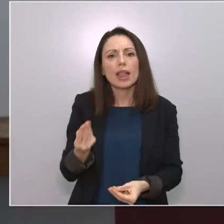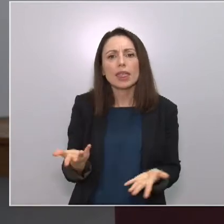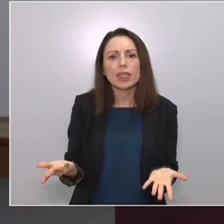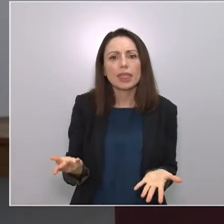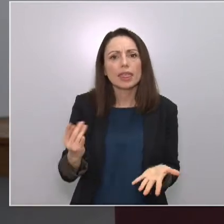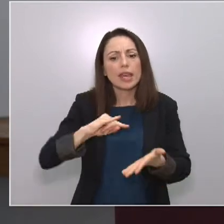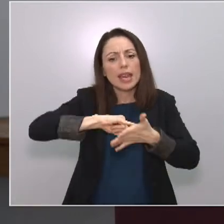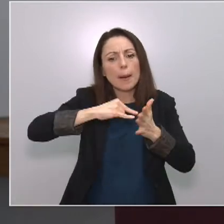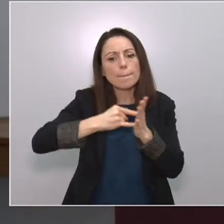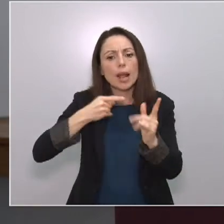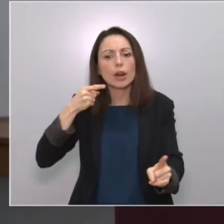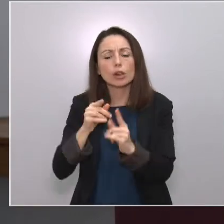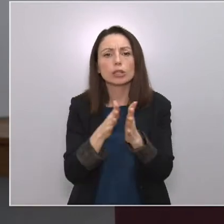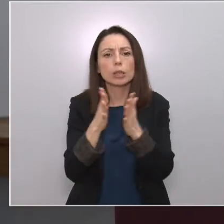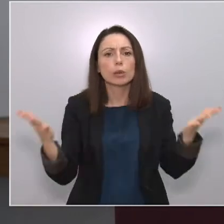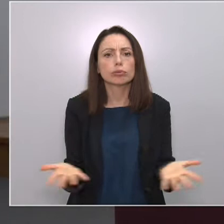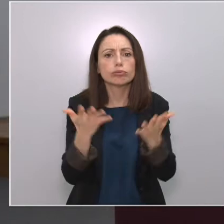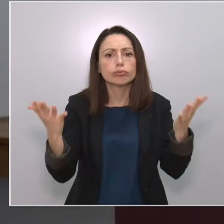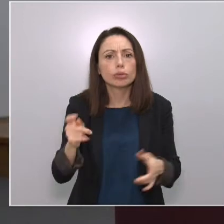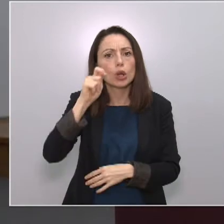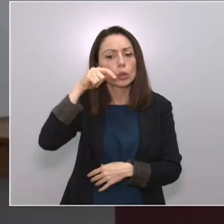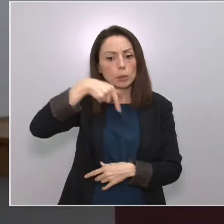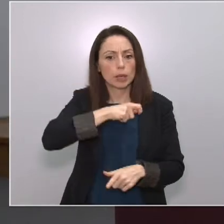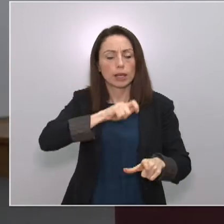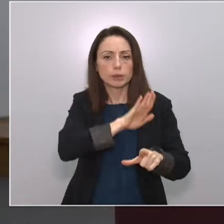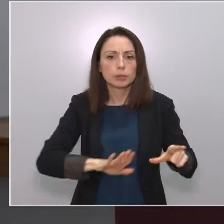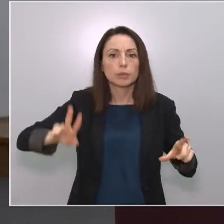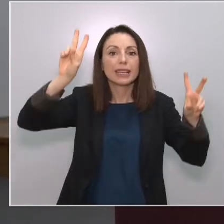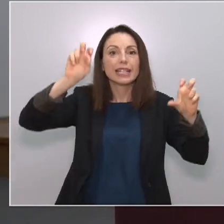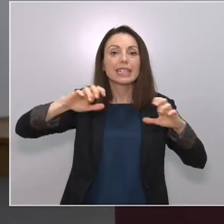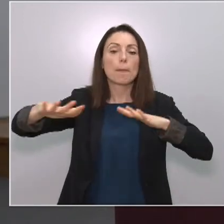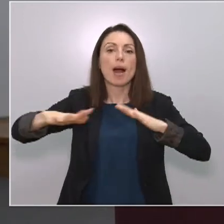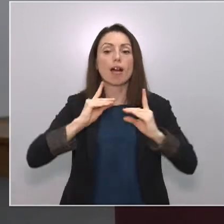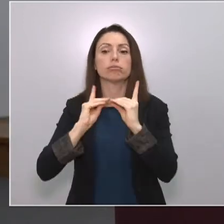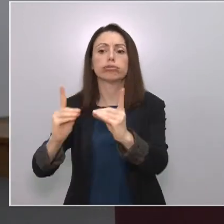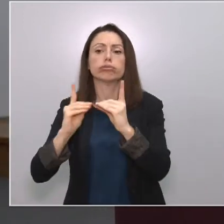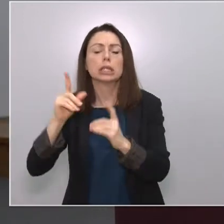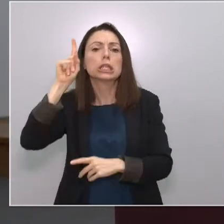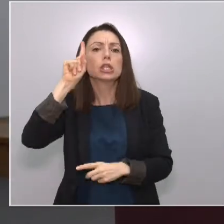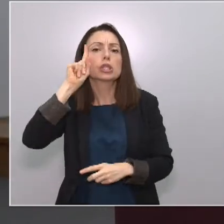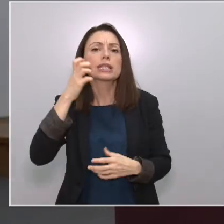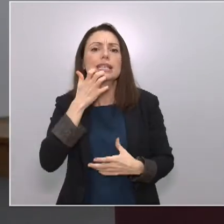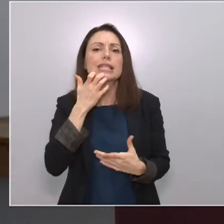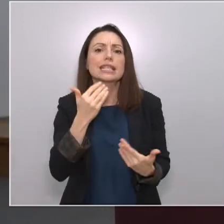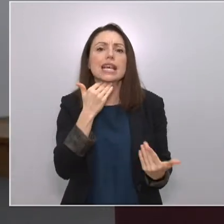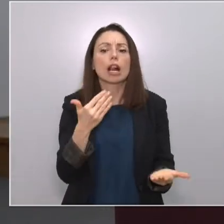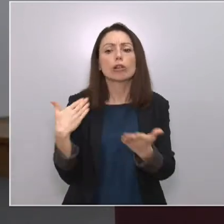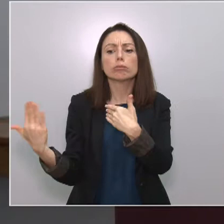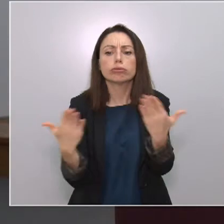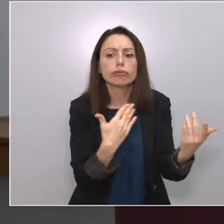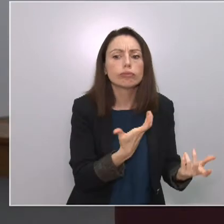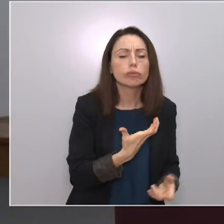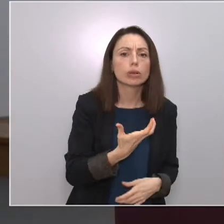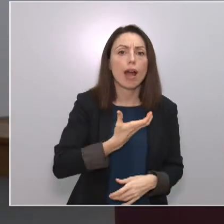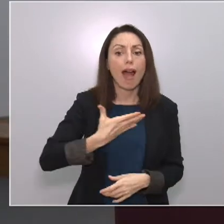para promover el turismo nacional. Y ya por último, en cuanto a la movilidad, no sé si ha tenido alguna conversación con los alcaldes